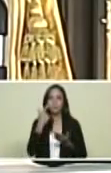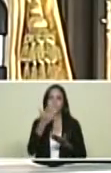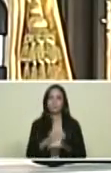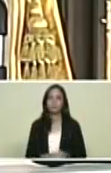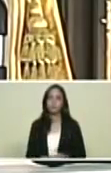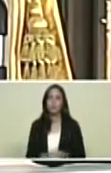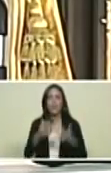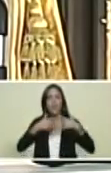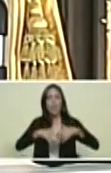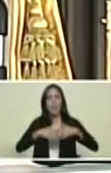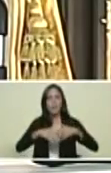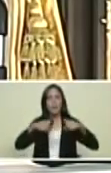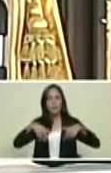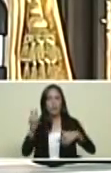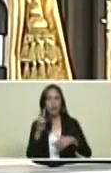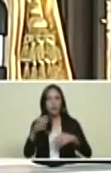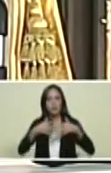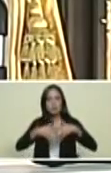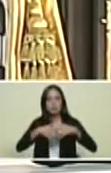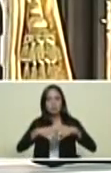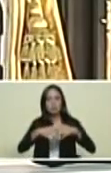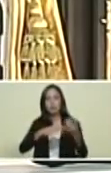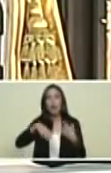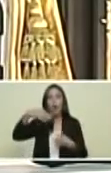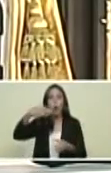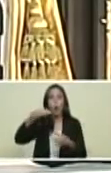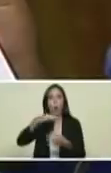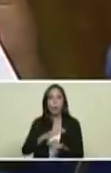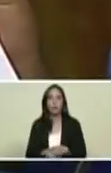industria venezolana endógena de papel.